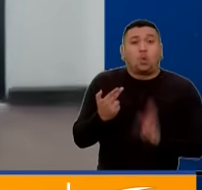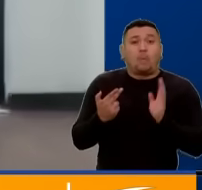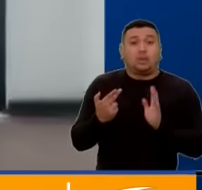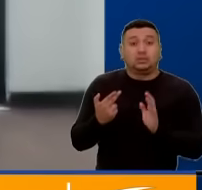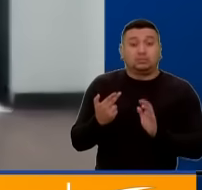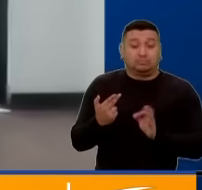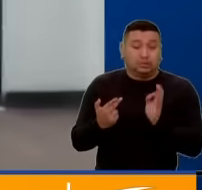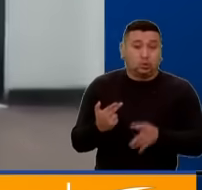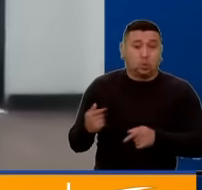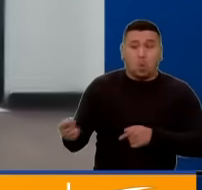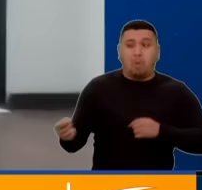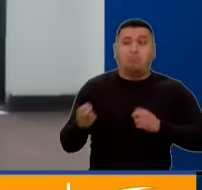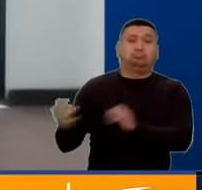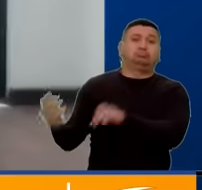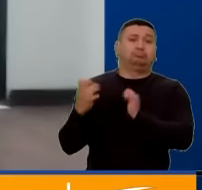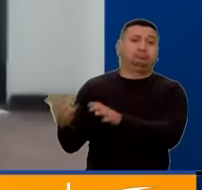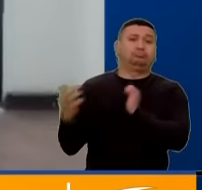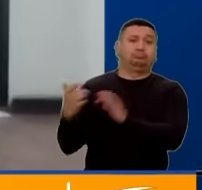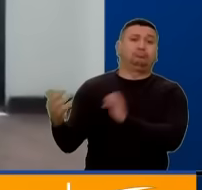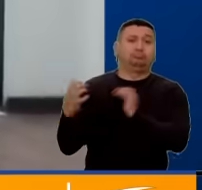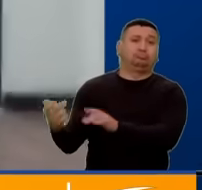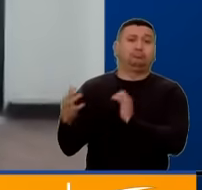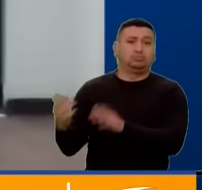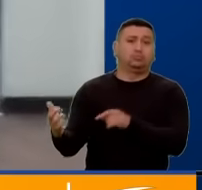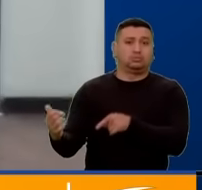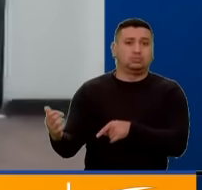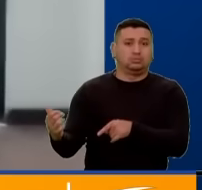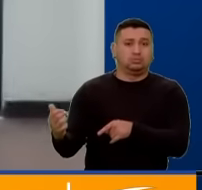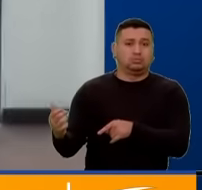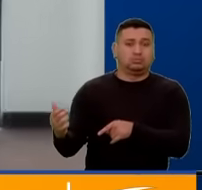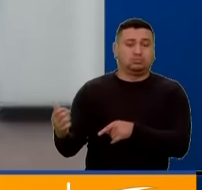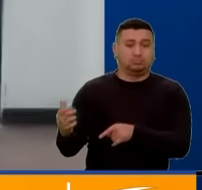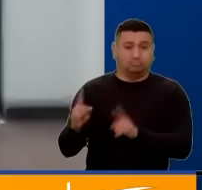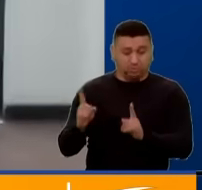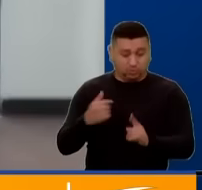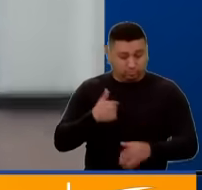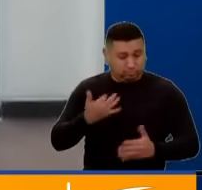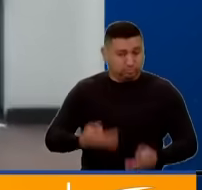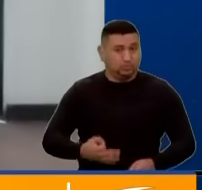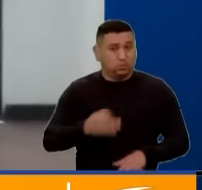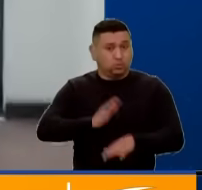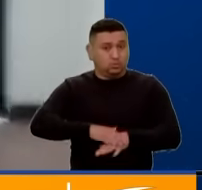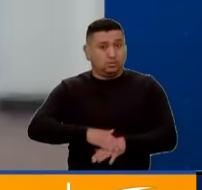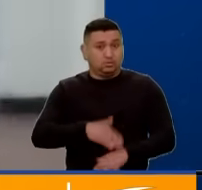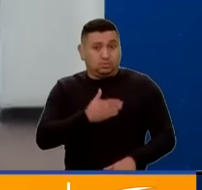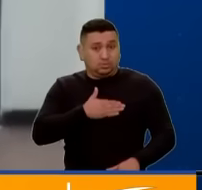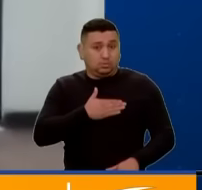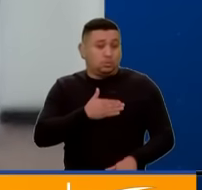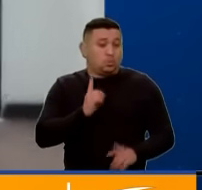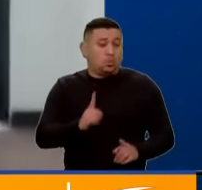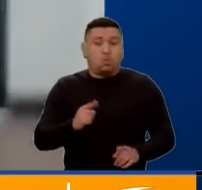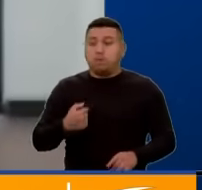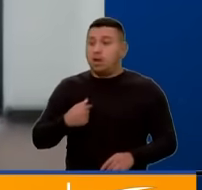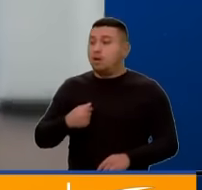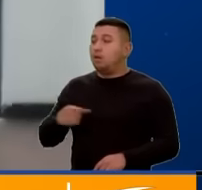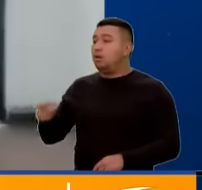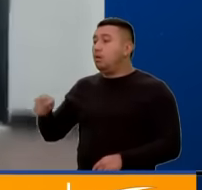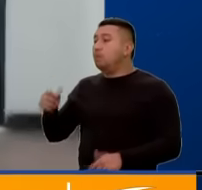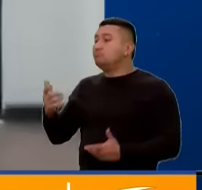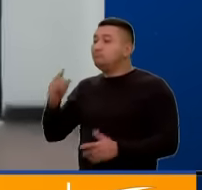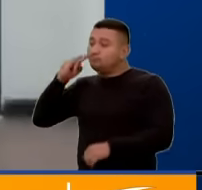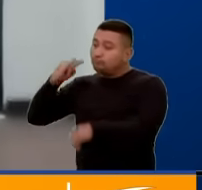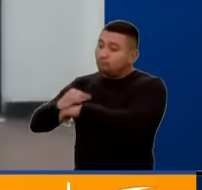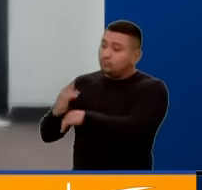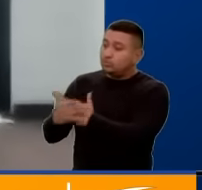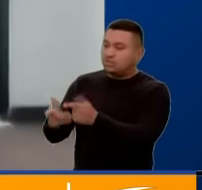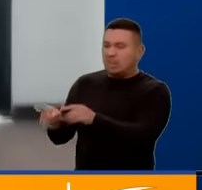no es Luis Naranjo, porque Luis Naranjo hizo un desplazamiento sin su esquema de seguridad. Aquí el único culpable es el ELN. El ELN, que fue el que salió a atacarme